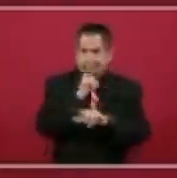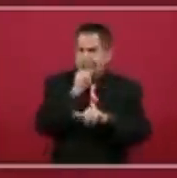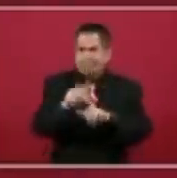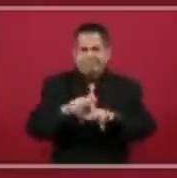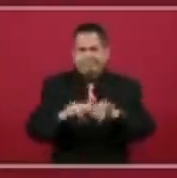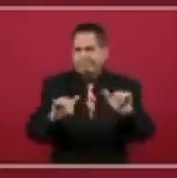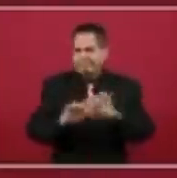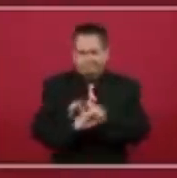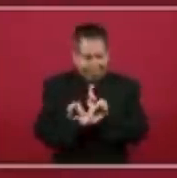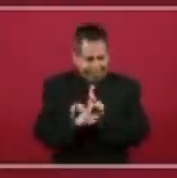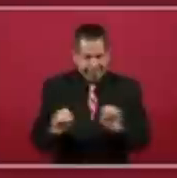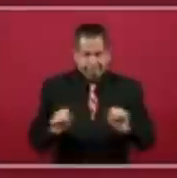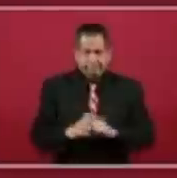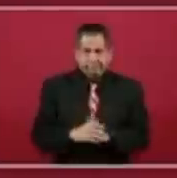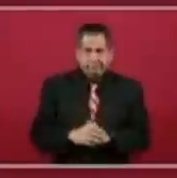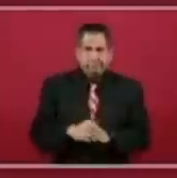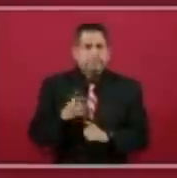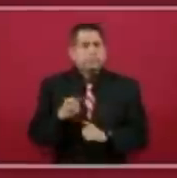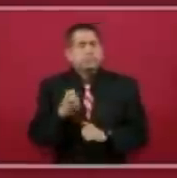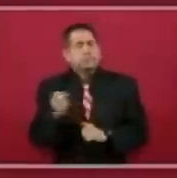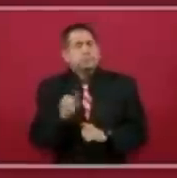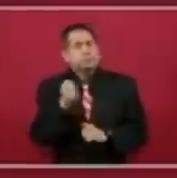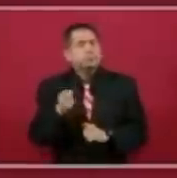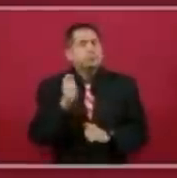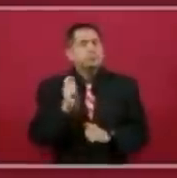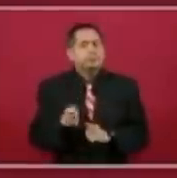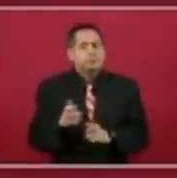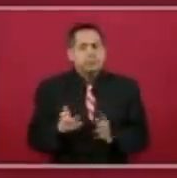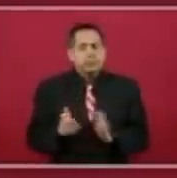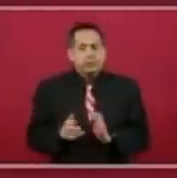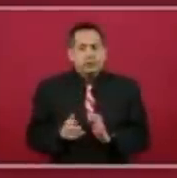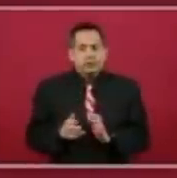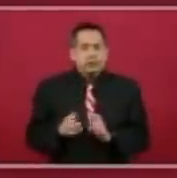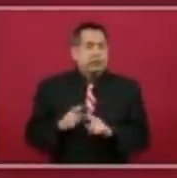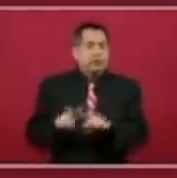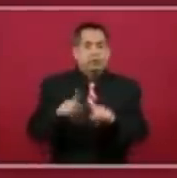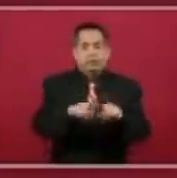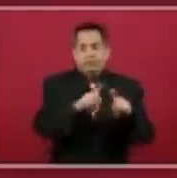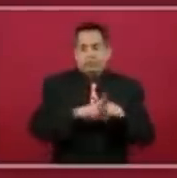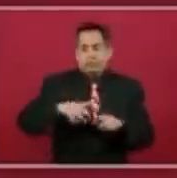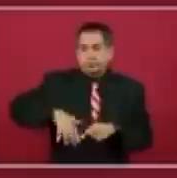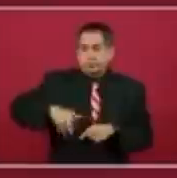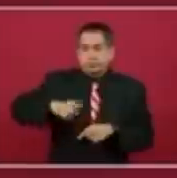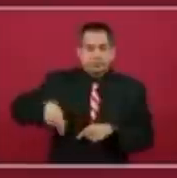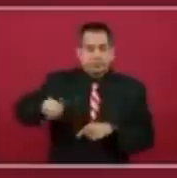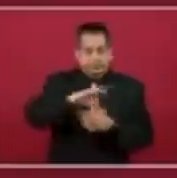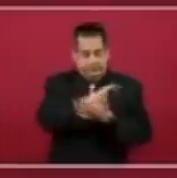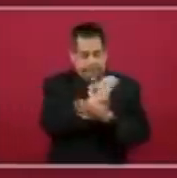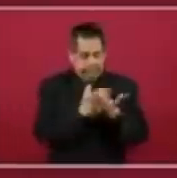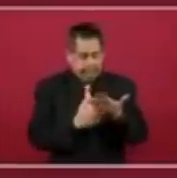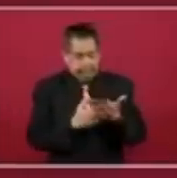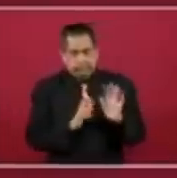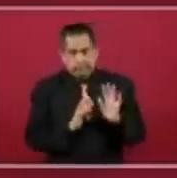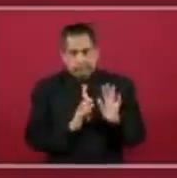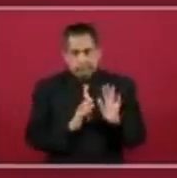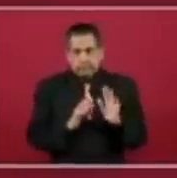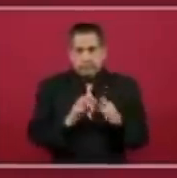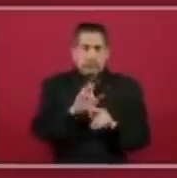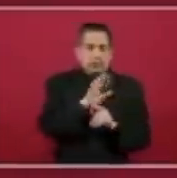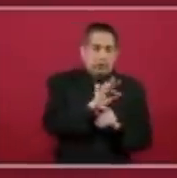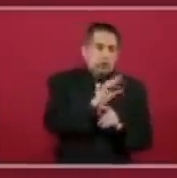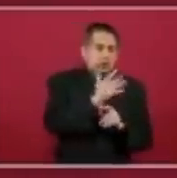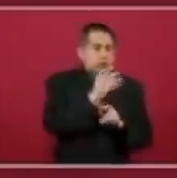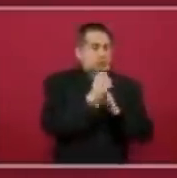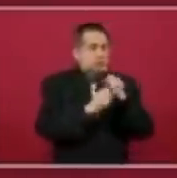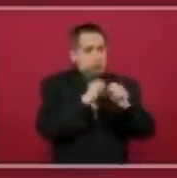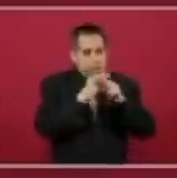ninguna modificación. Ahí, afortunadamente, a diferencia de lo que hablaba de los contratos de Pemex de 40 y 50